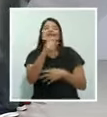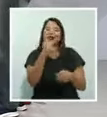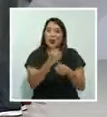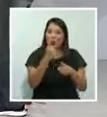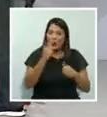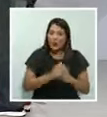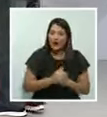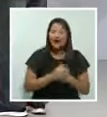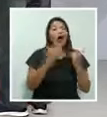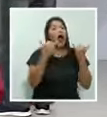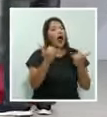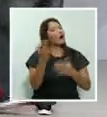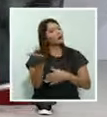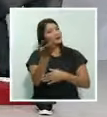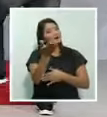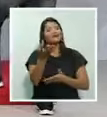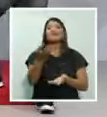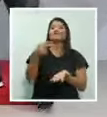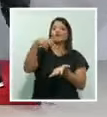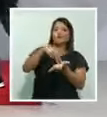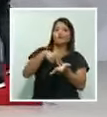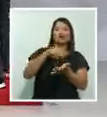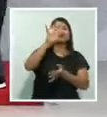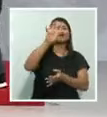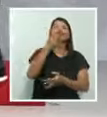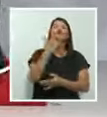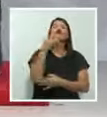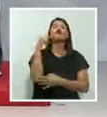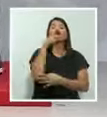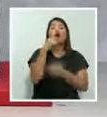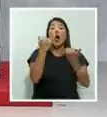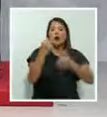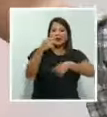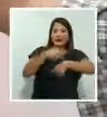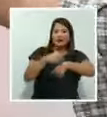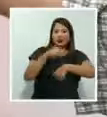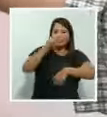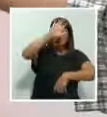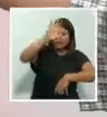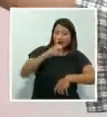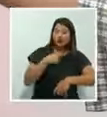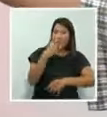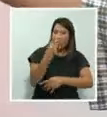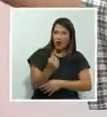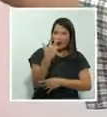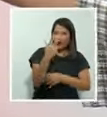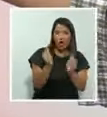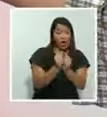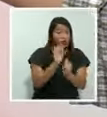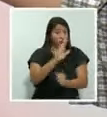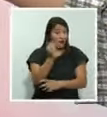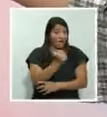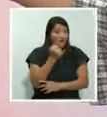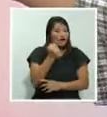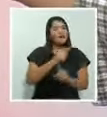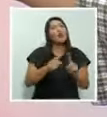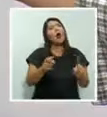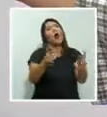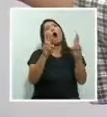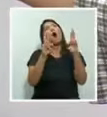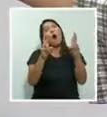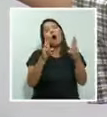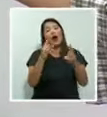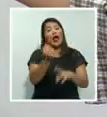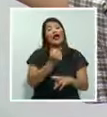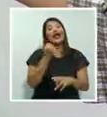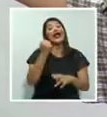bien. Lo voy a invitar a que suba a la tarima, que tome la marca roja, porque en este momento usted va a girar a la cuenta de tres con la fuerza que quiera, pero ojalá que la bolita